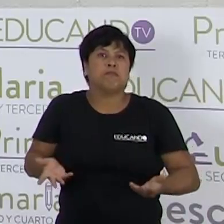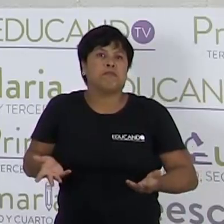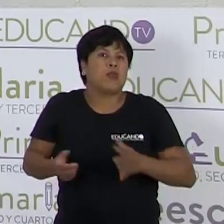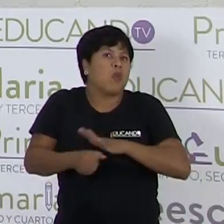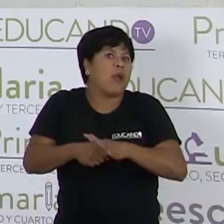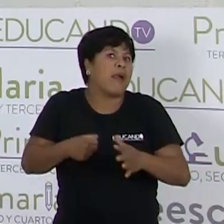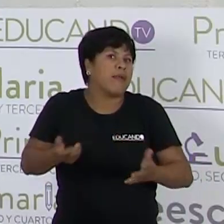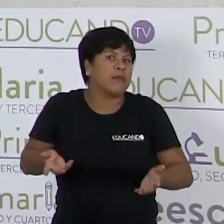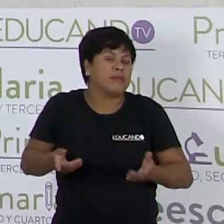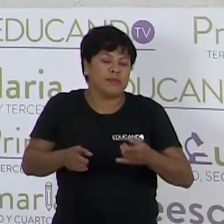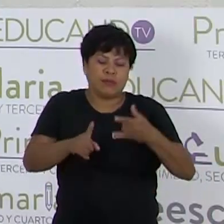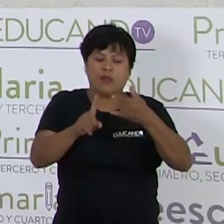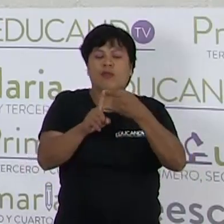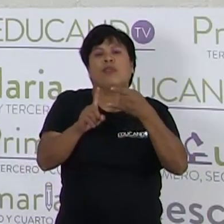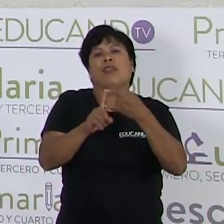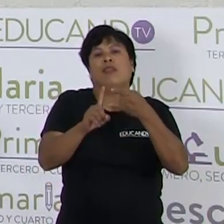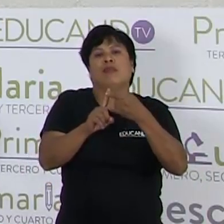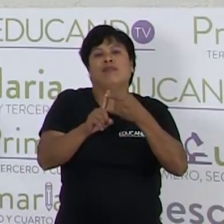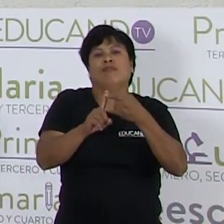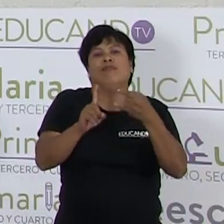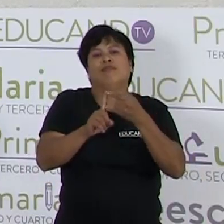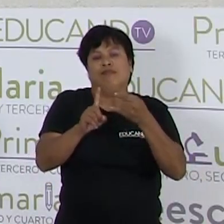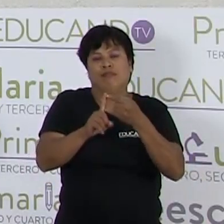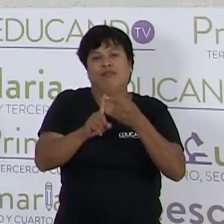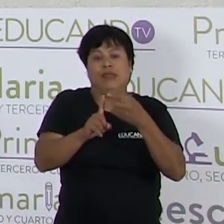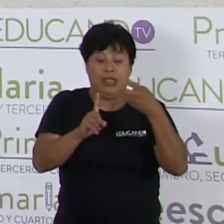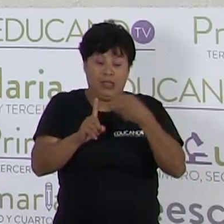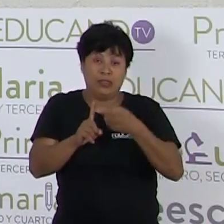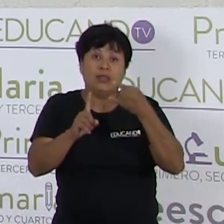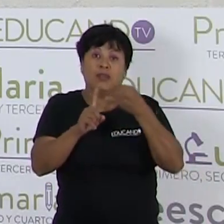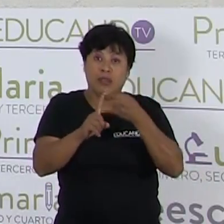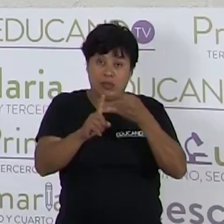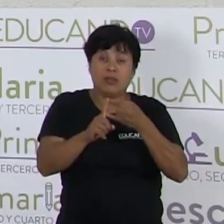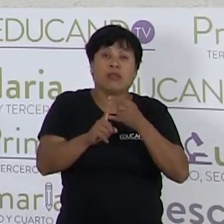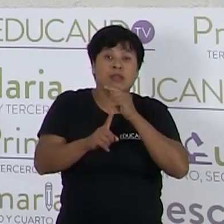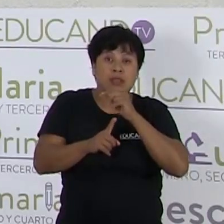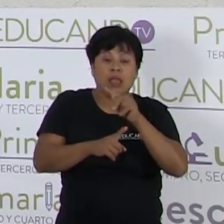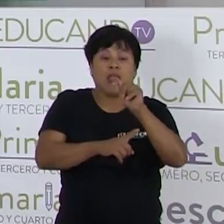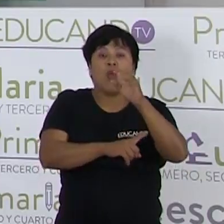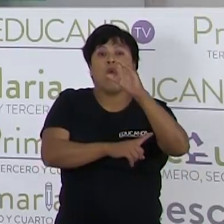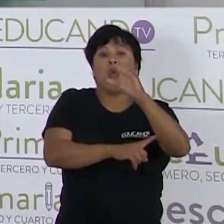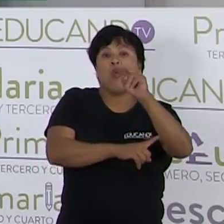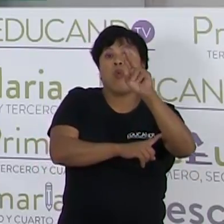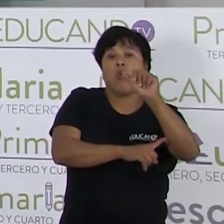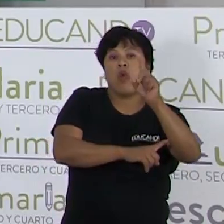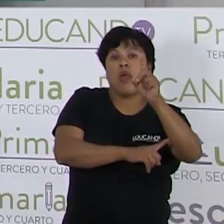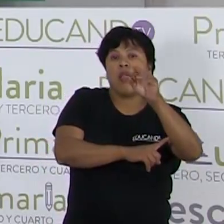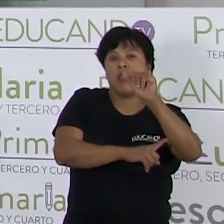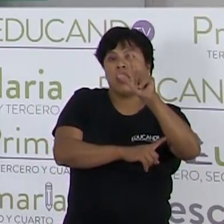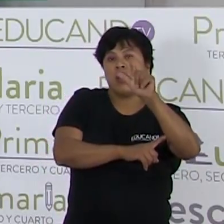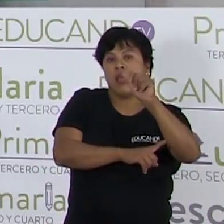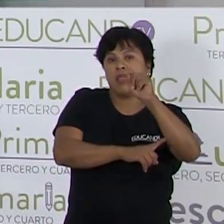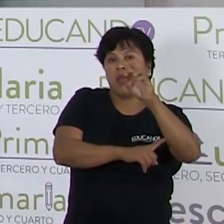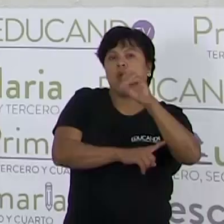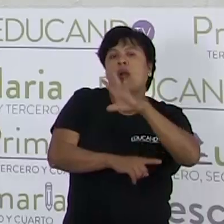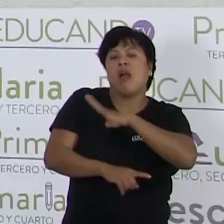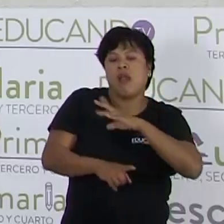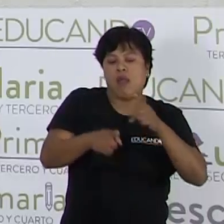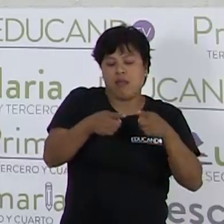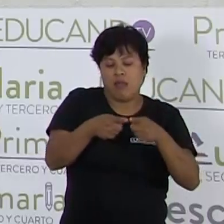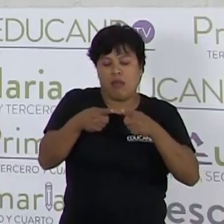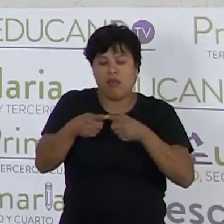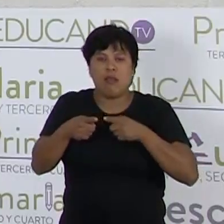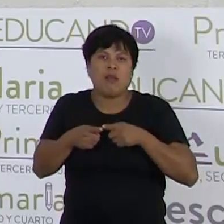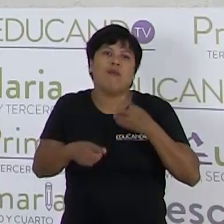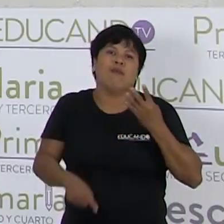¿cuál? El cuadrado, exacto. El cuadrado también es un cuadrilátero porque tiene 4